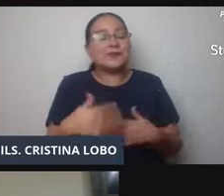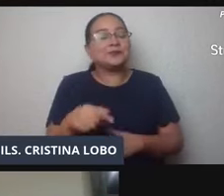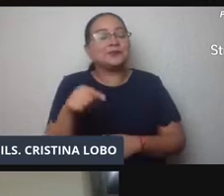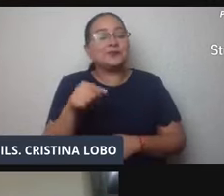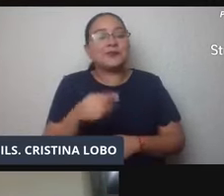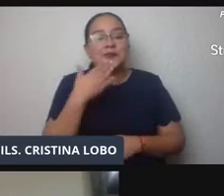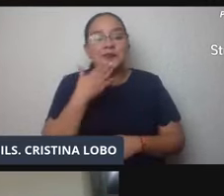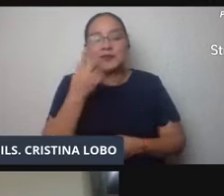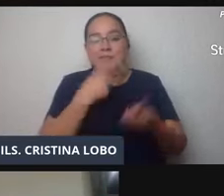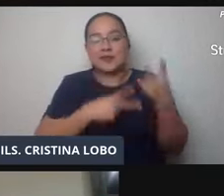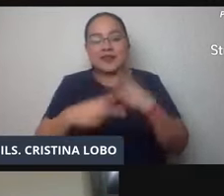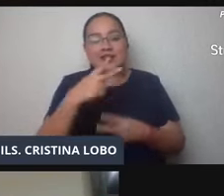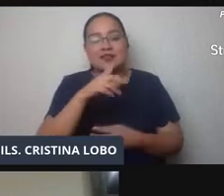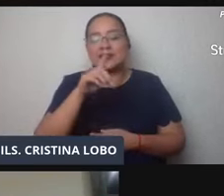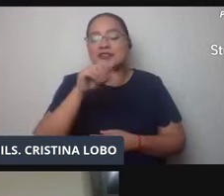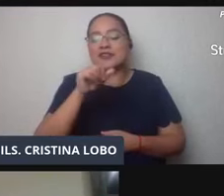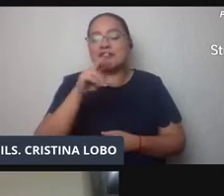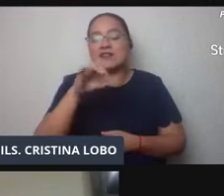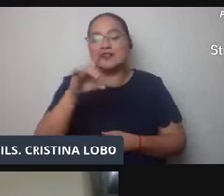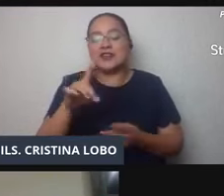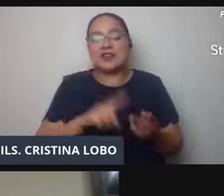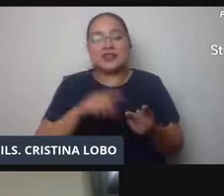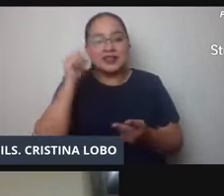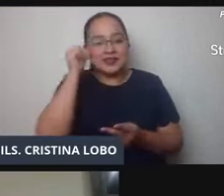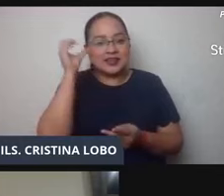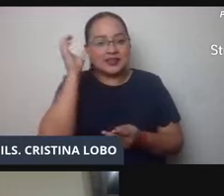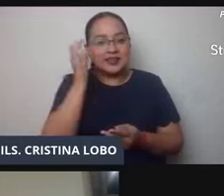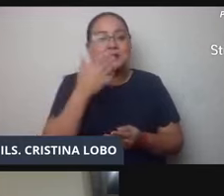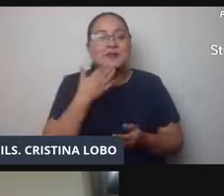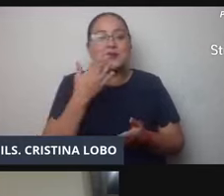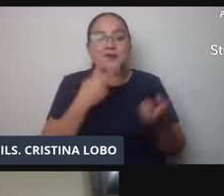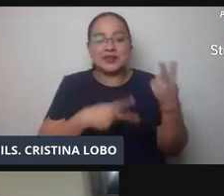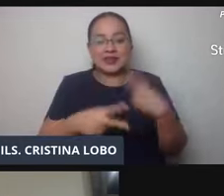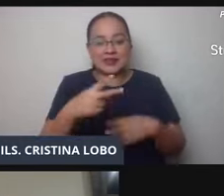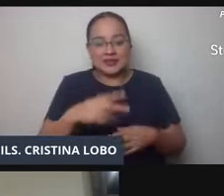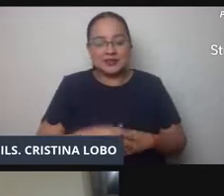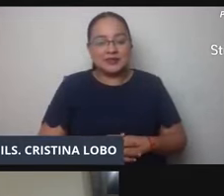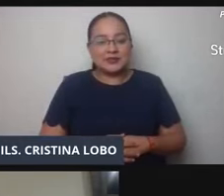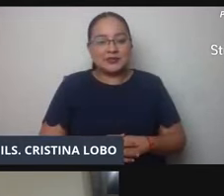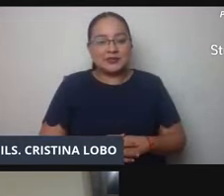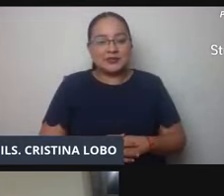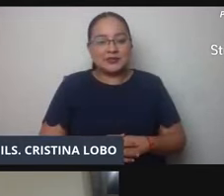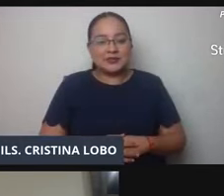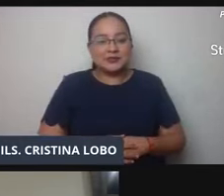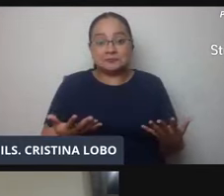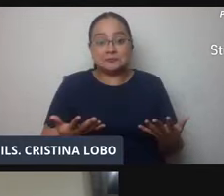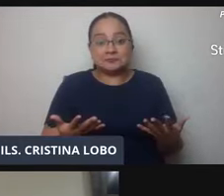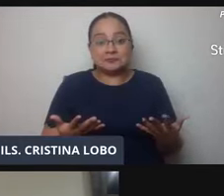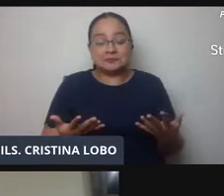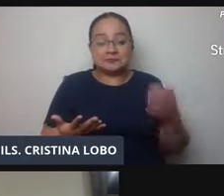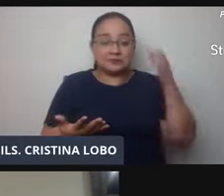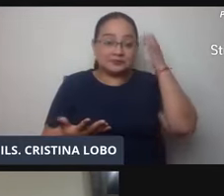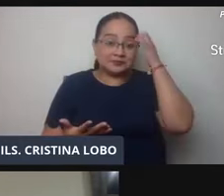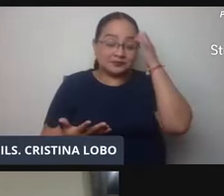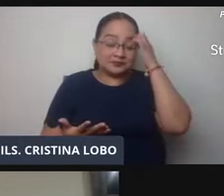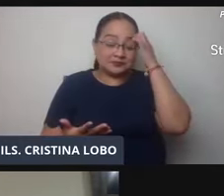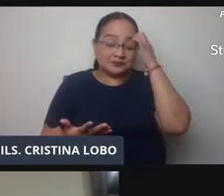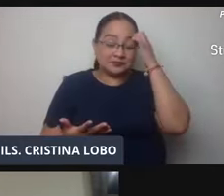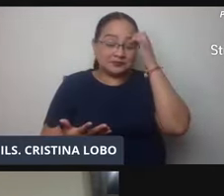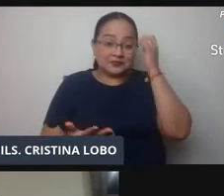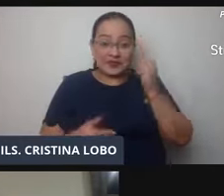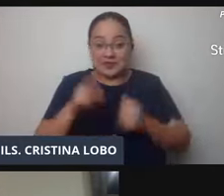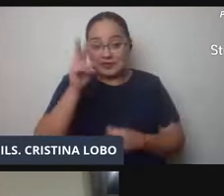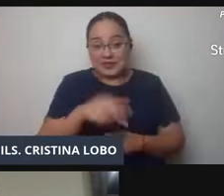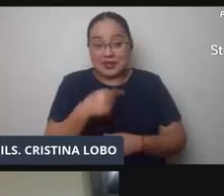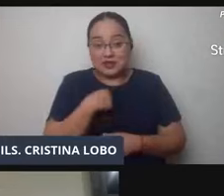Bienvenidas, bienvenido a Charlas de Café. Y es que, no hombre, pues ya no sé si es lunes, nada más porque trabajo de lunes